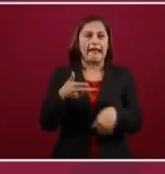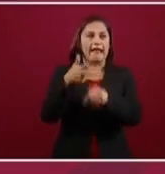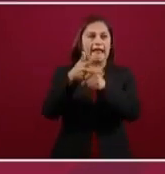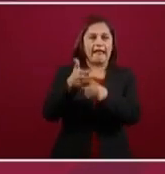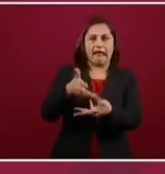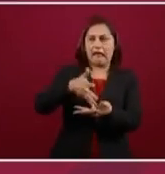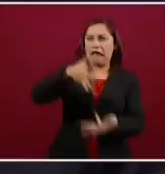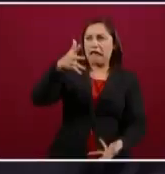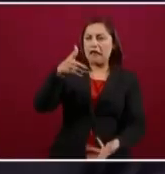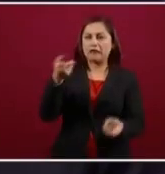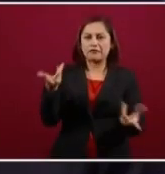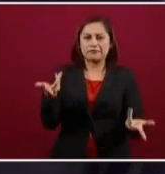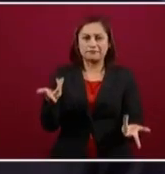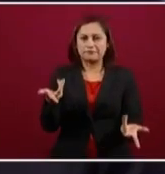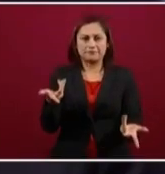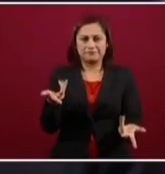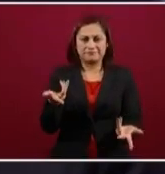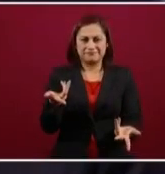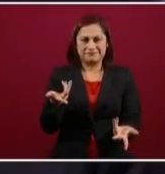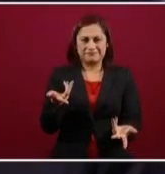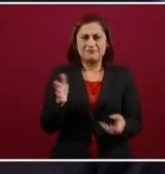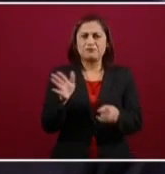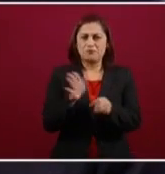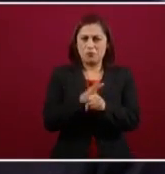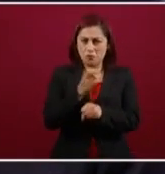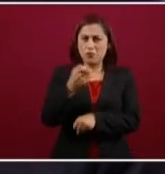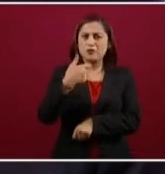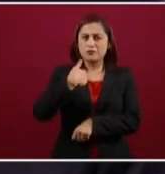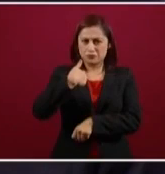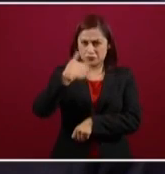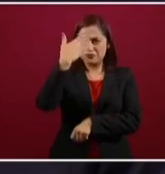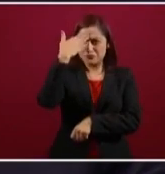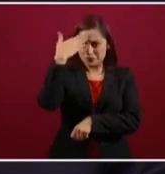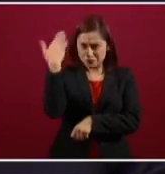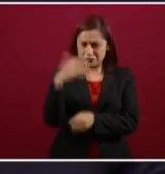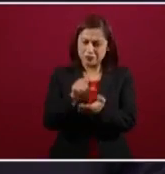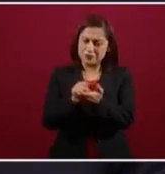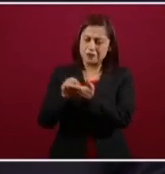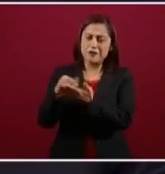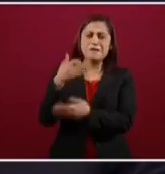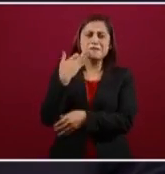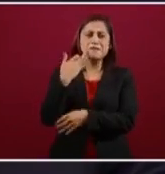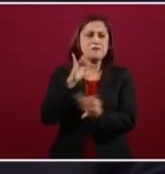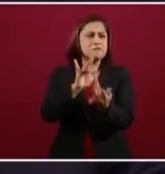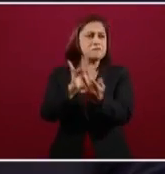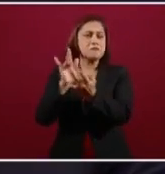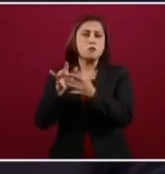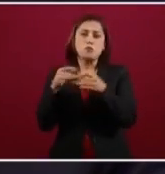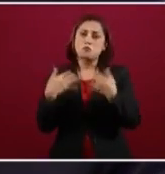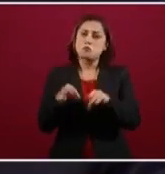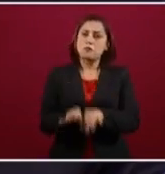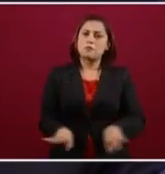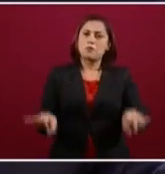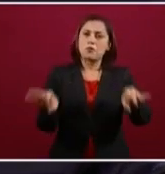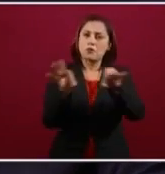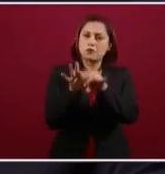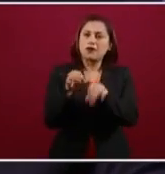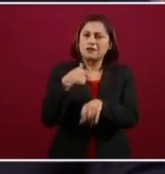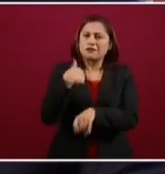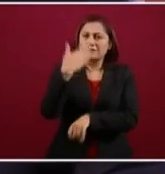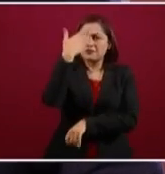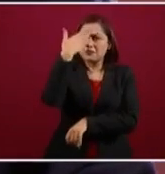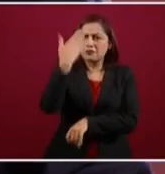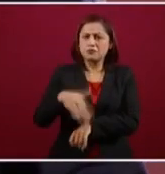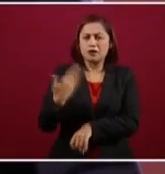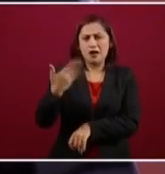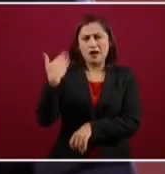que han significado las redes sociales. El único problema que hay es que no en todos